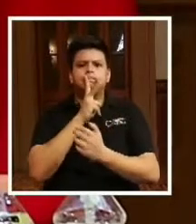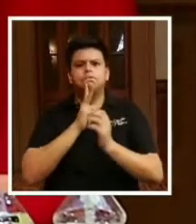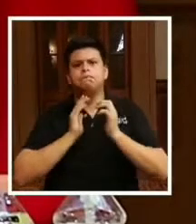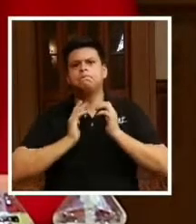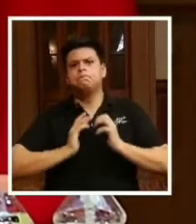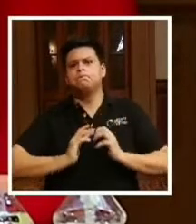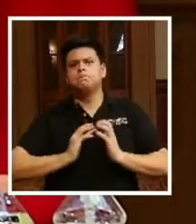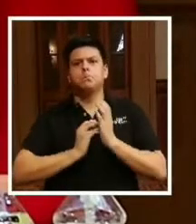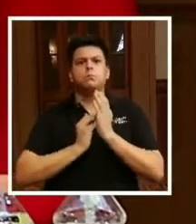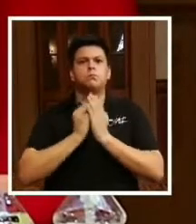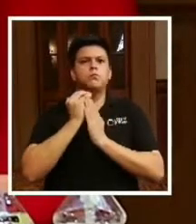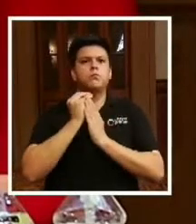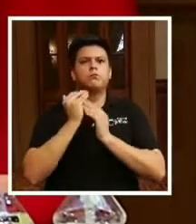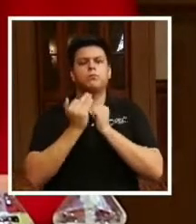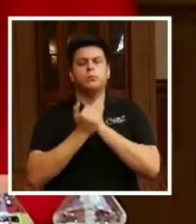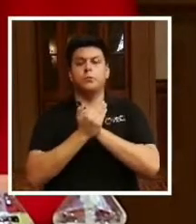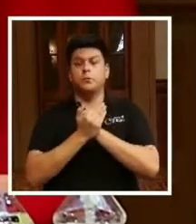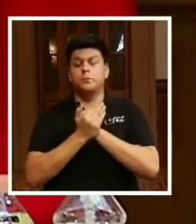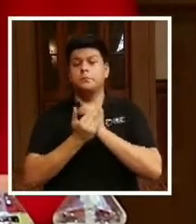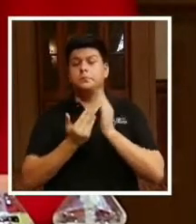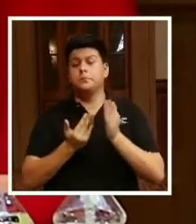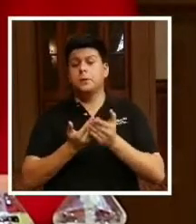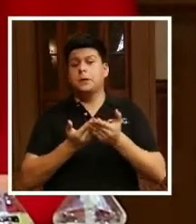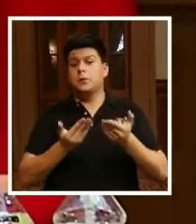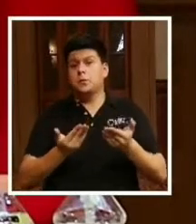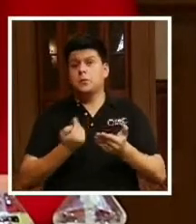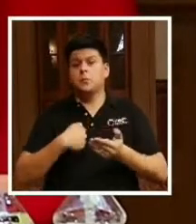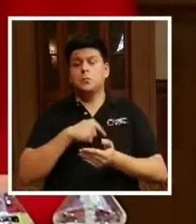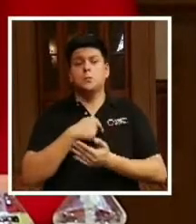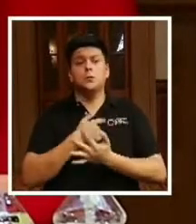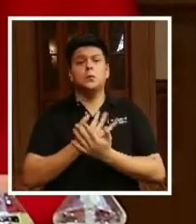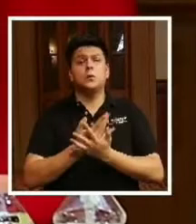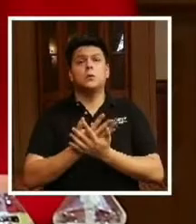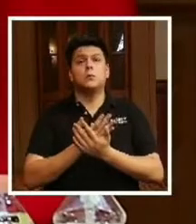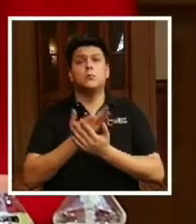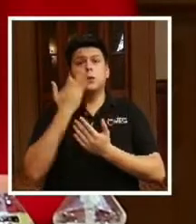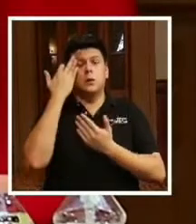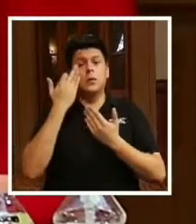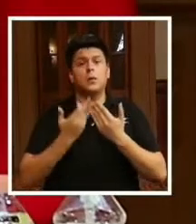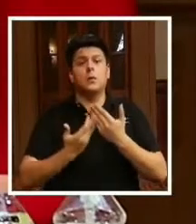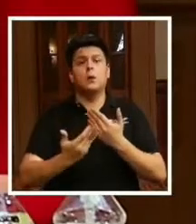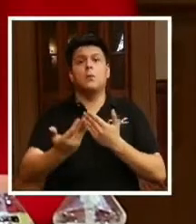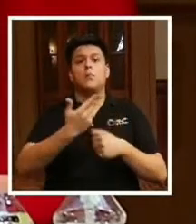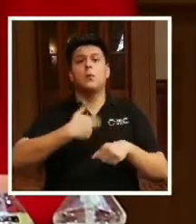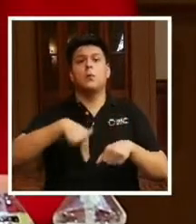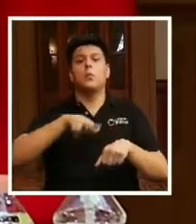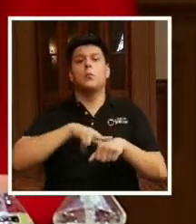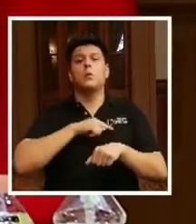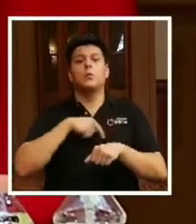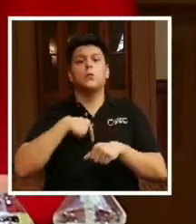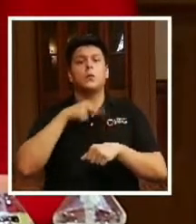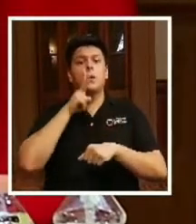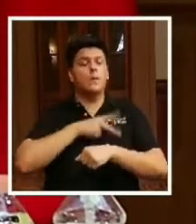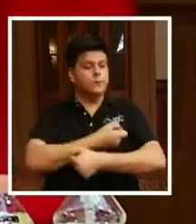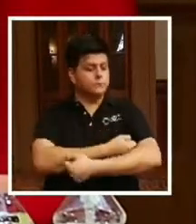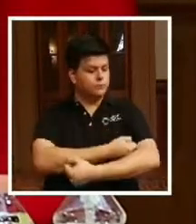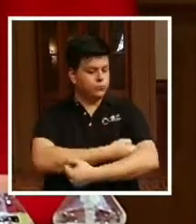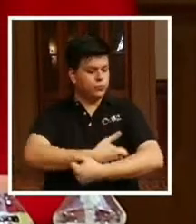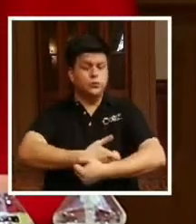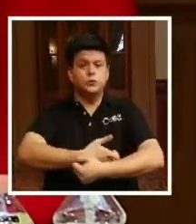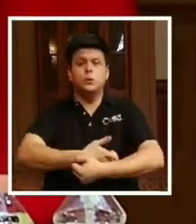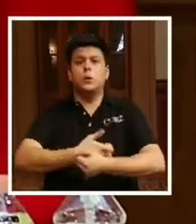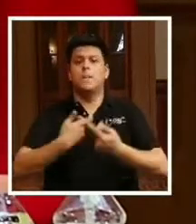la producción de anticuerpos de tal manera que vamos a esperar que pase ese tiempo para poder tomar una muestra y saber si la